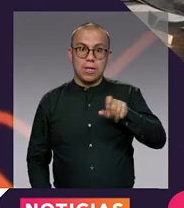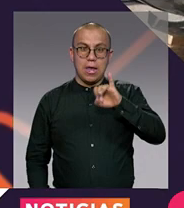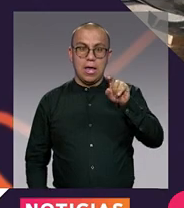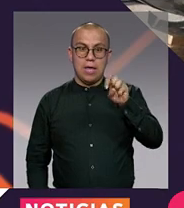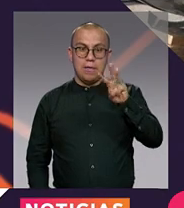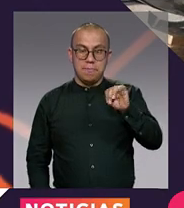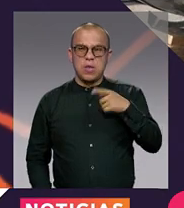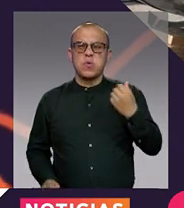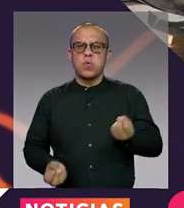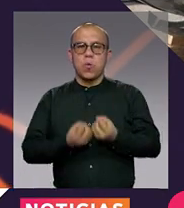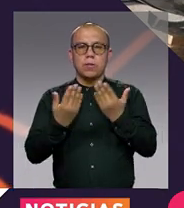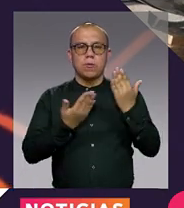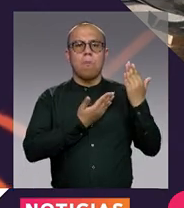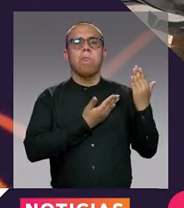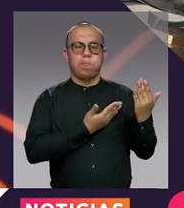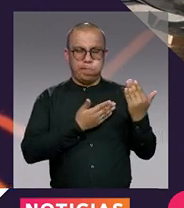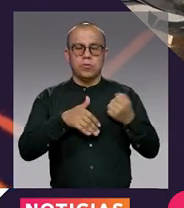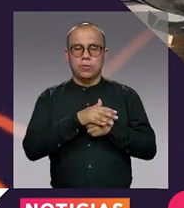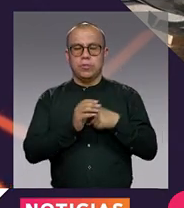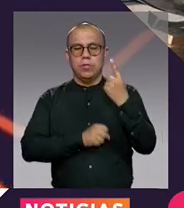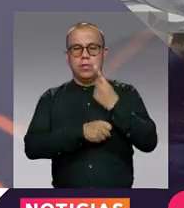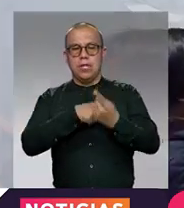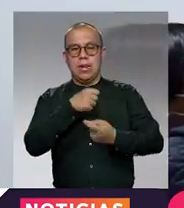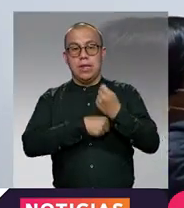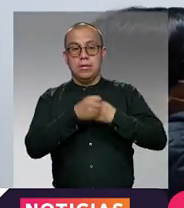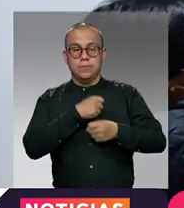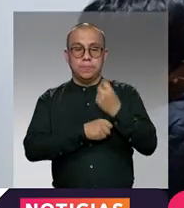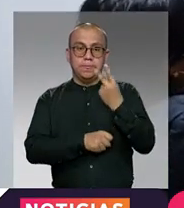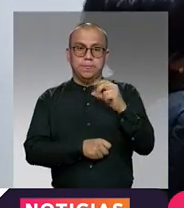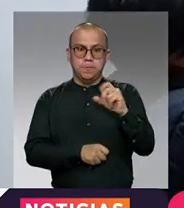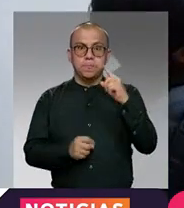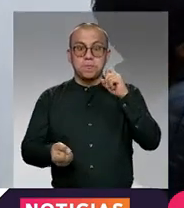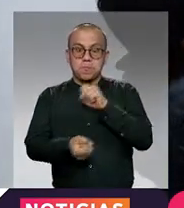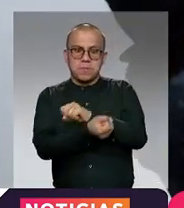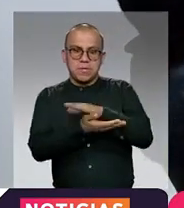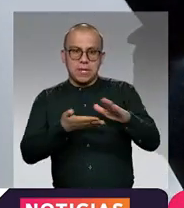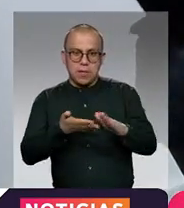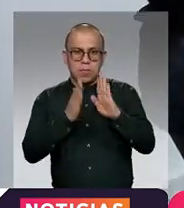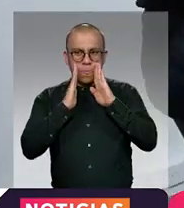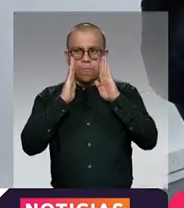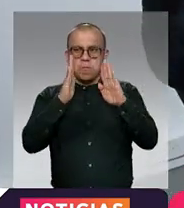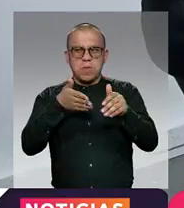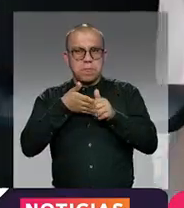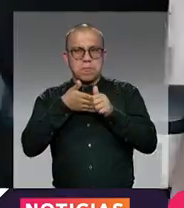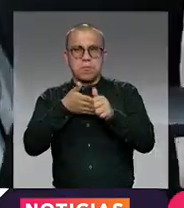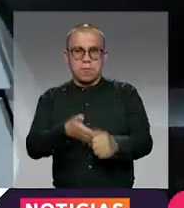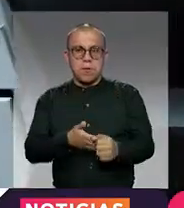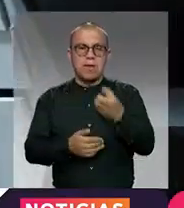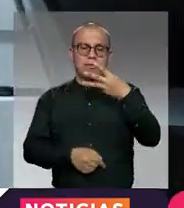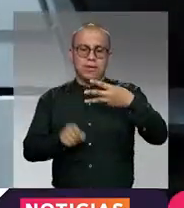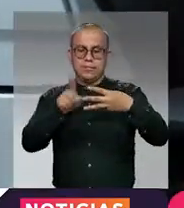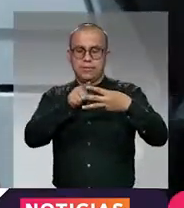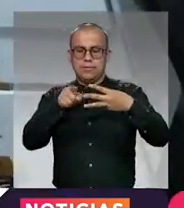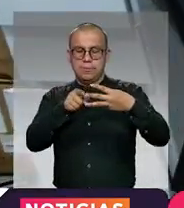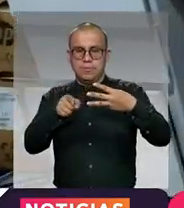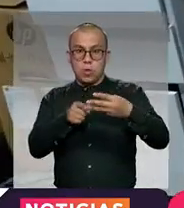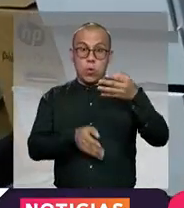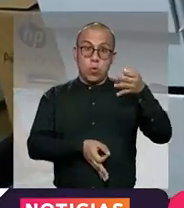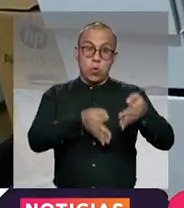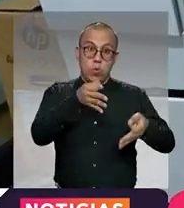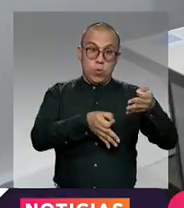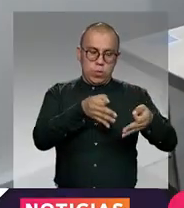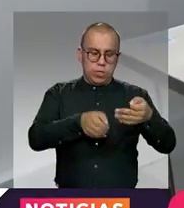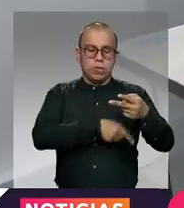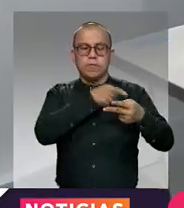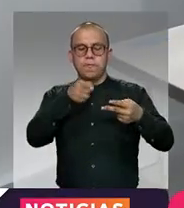las 374 que se presentaron en 2020. De manera gratuita, Orbi lo orienta bajo tres líneas que tiene: la jurídica, en el